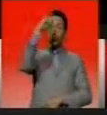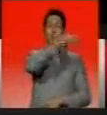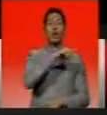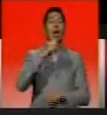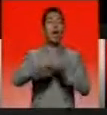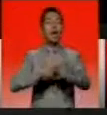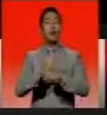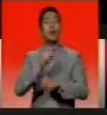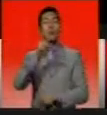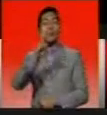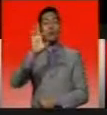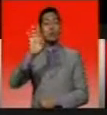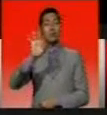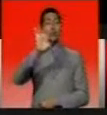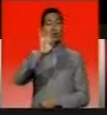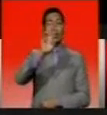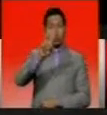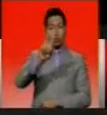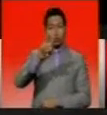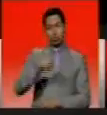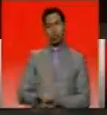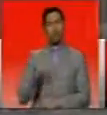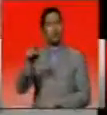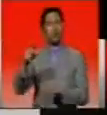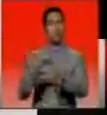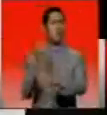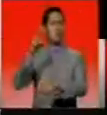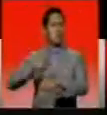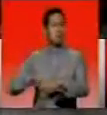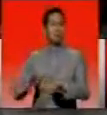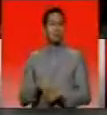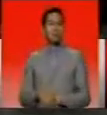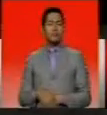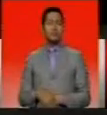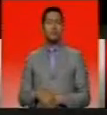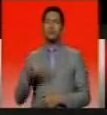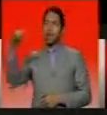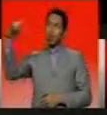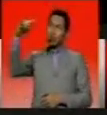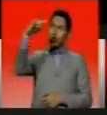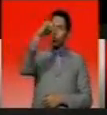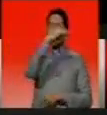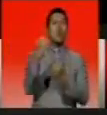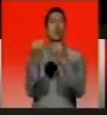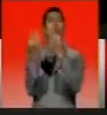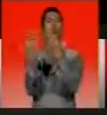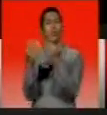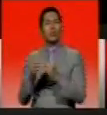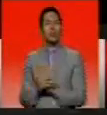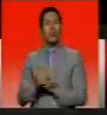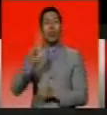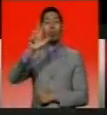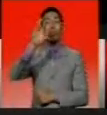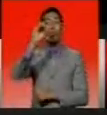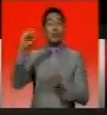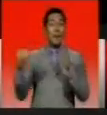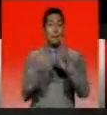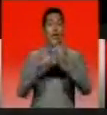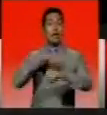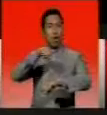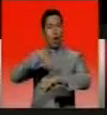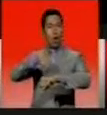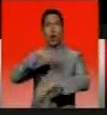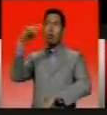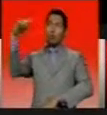24 años en la Brigada de Aviación del Ejército. Su periodo de vida útil es de 30.000 horas y hasta el momento del